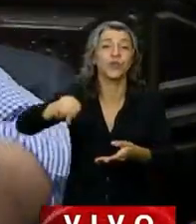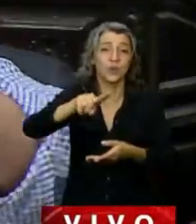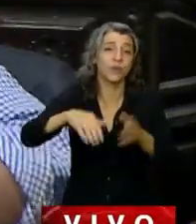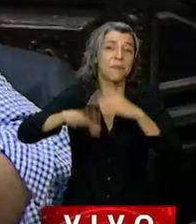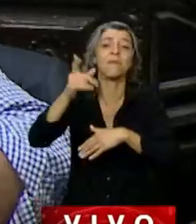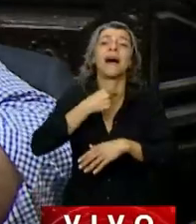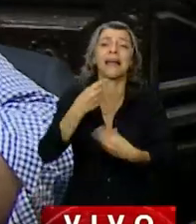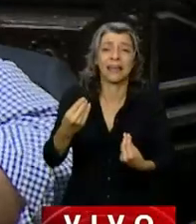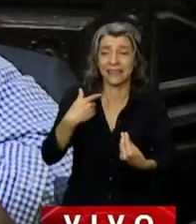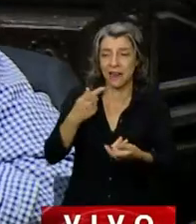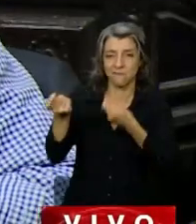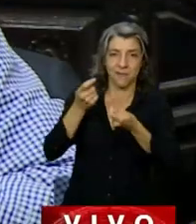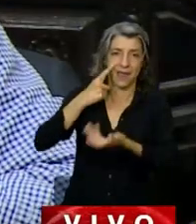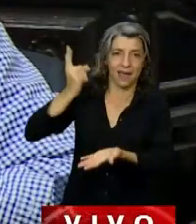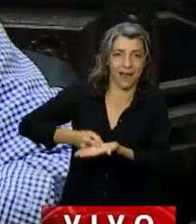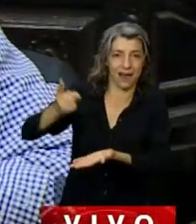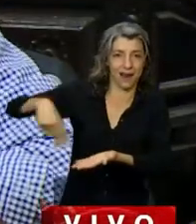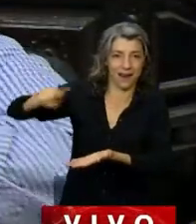Y señor Presidente,